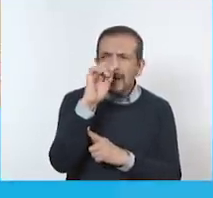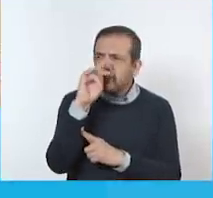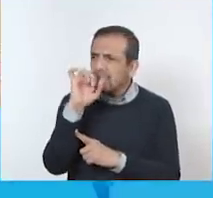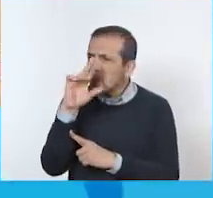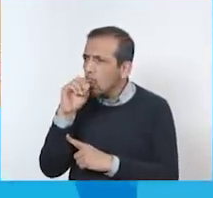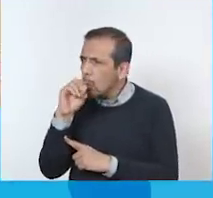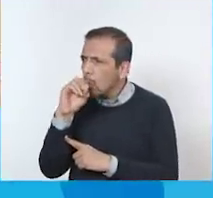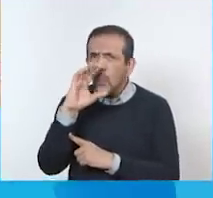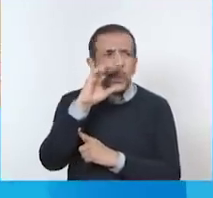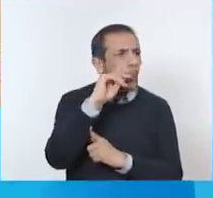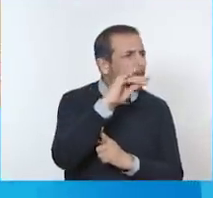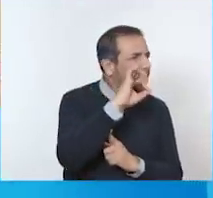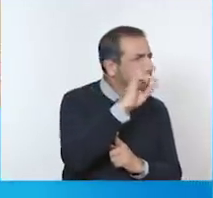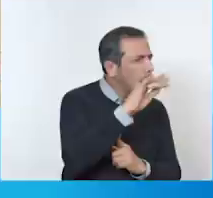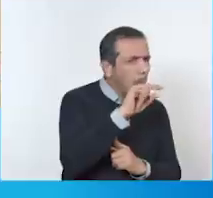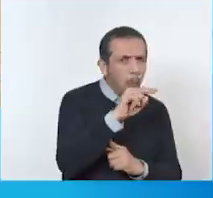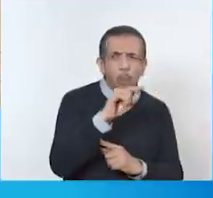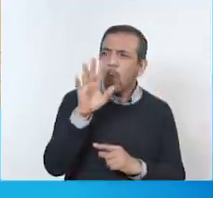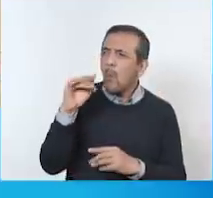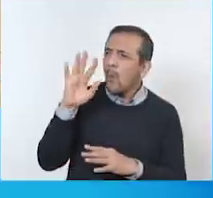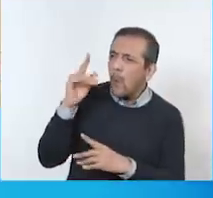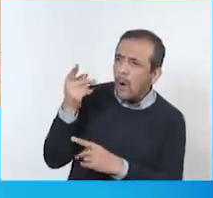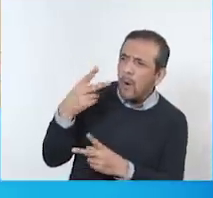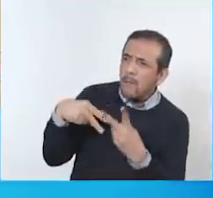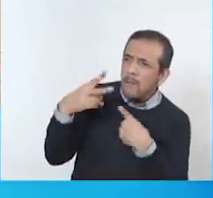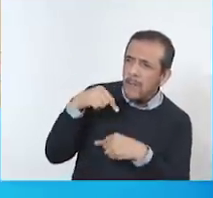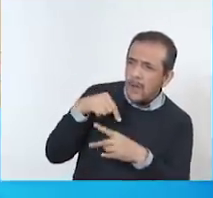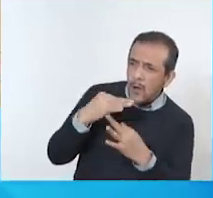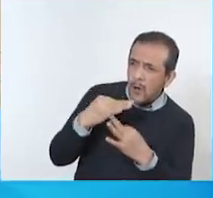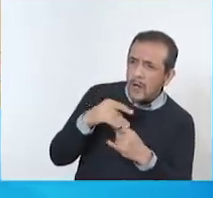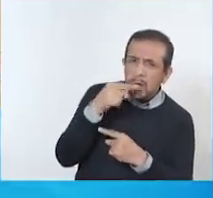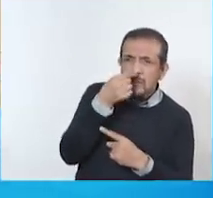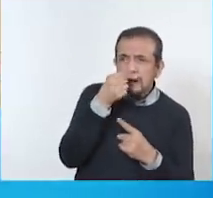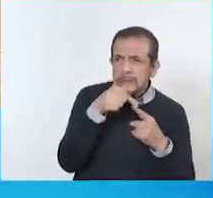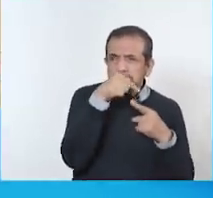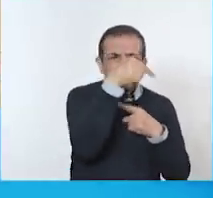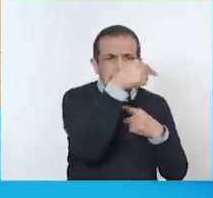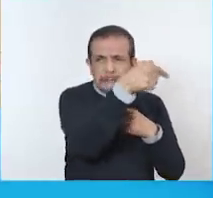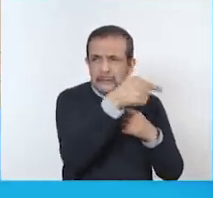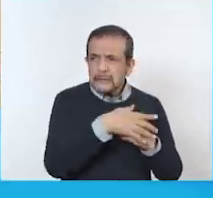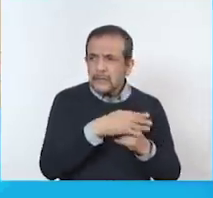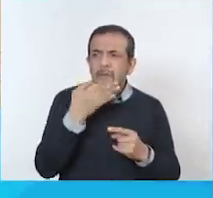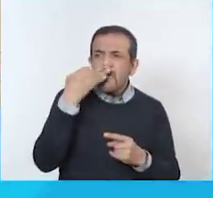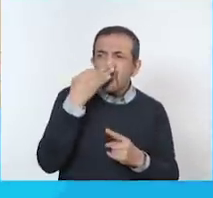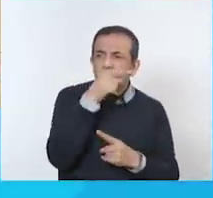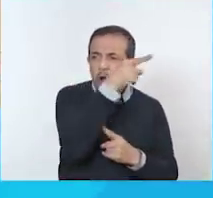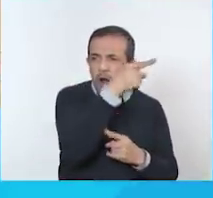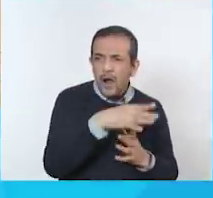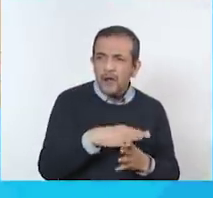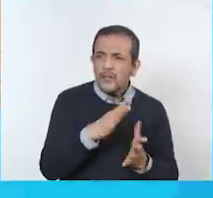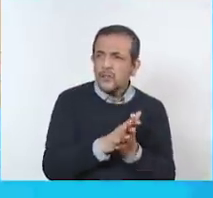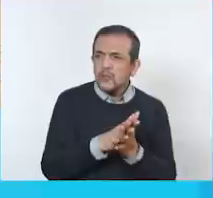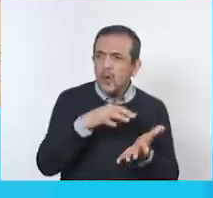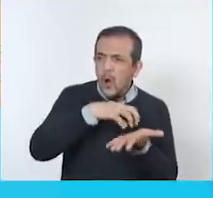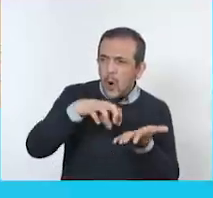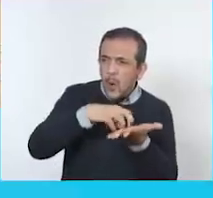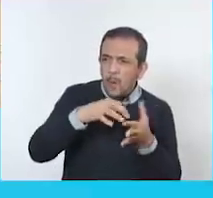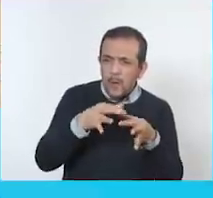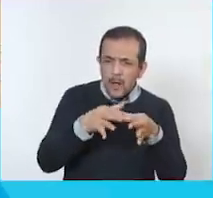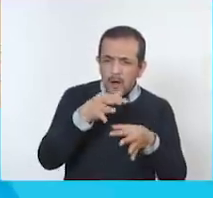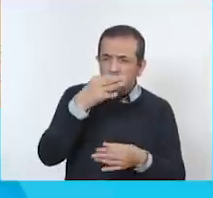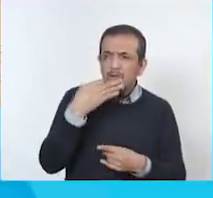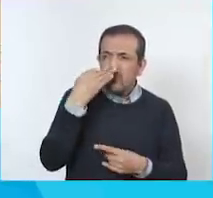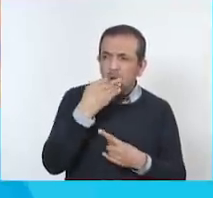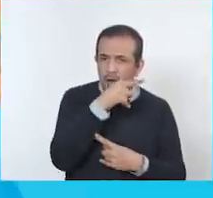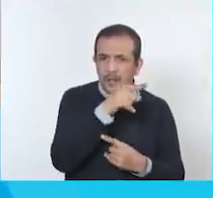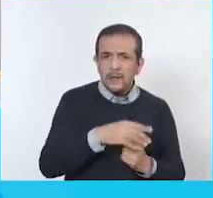¡Cupertino! ¡Cupertino! ¡Ahorita vengo, ya me voy! Voy nomás aquí con el señor de las flores que voy a comprar unos alcatraces,